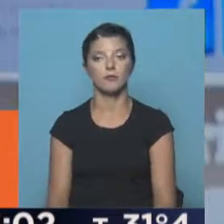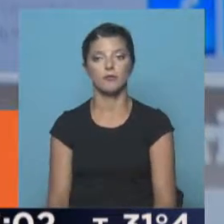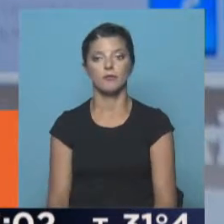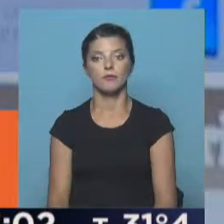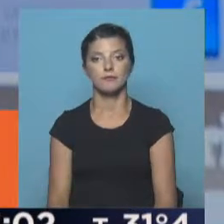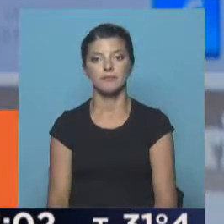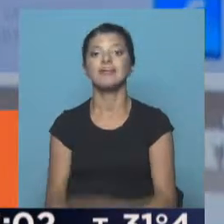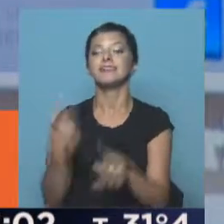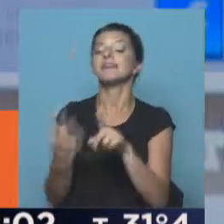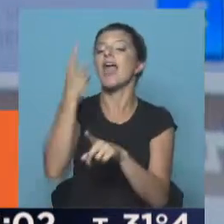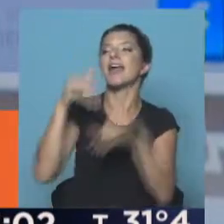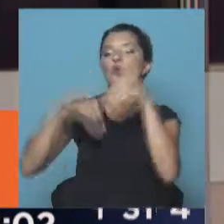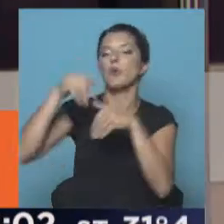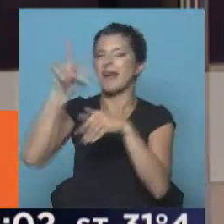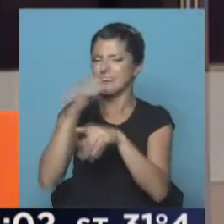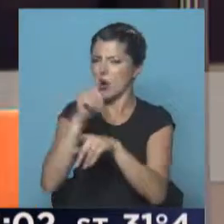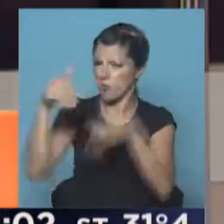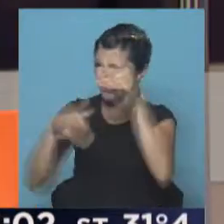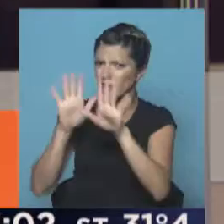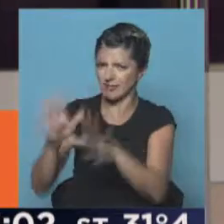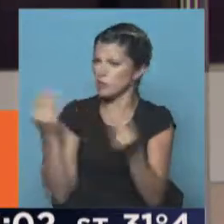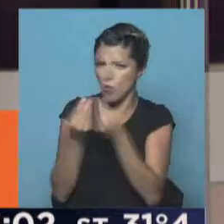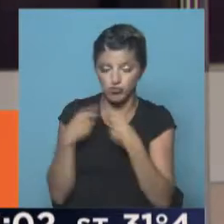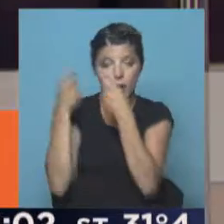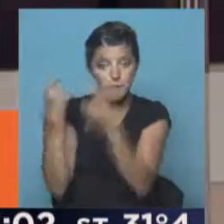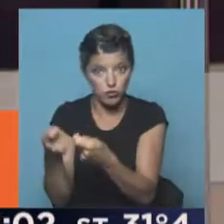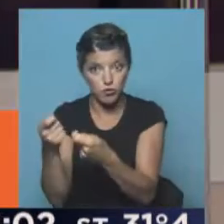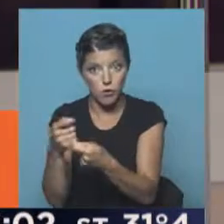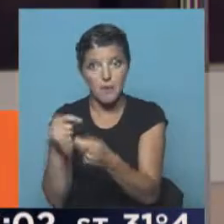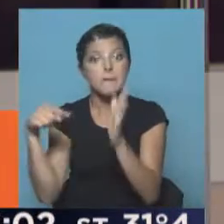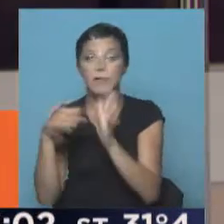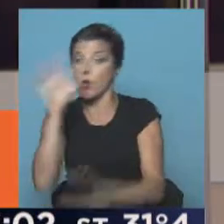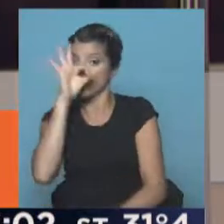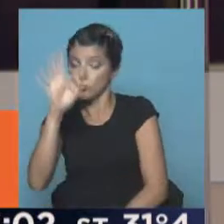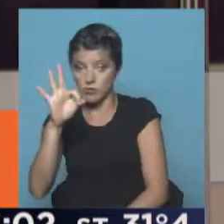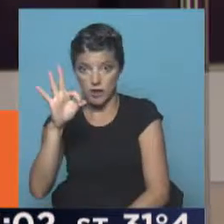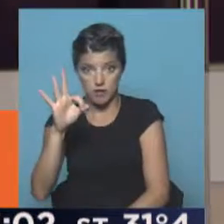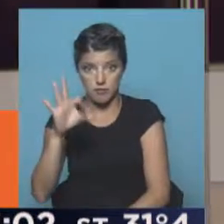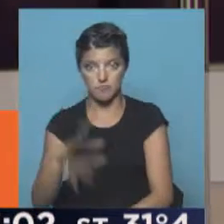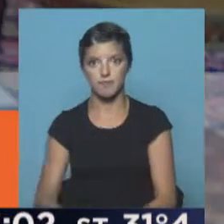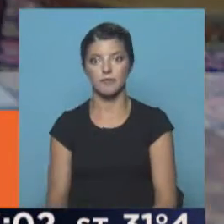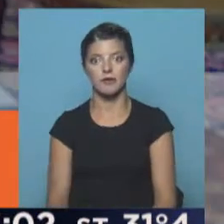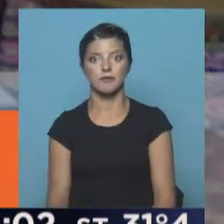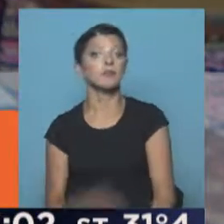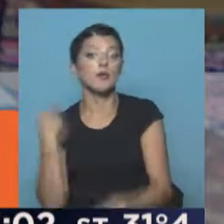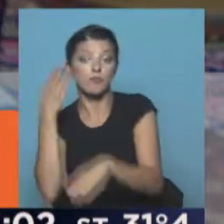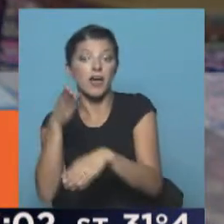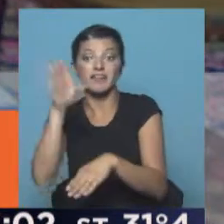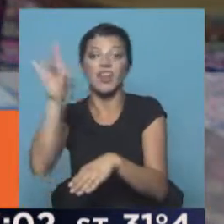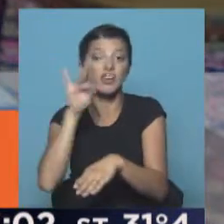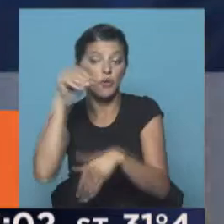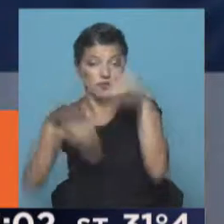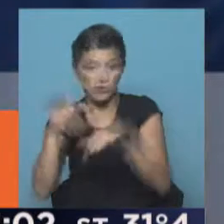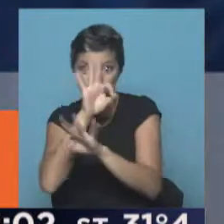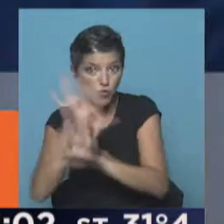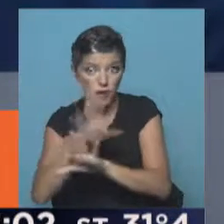prácticamente en las elecciones europeas, pero que sin embargo nunca sometió su nombre a la consideración de una elección. El referéndum para Renzi